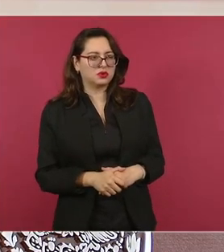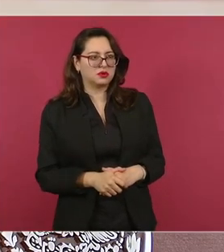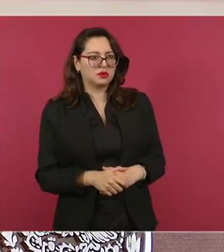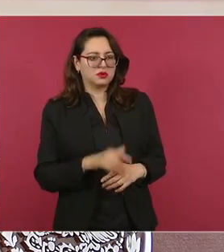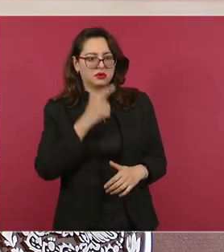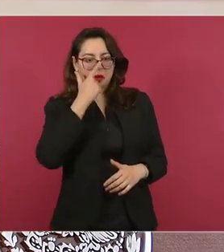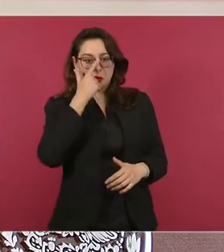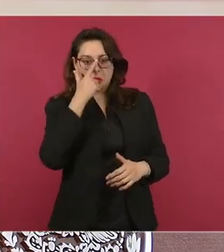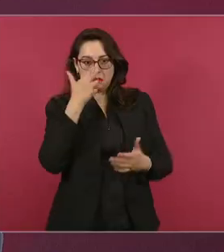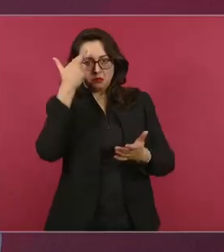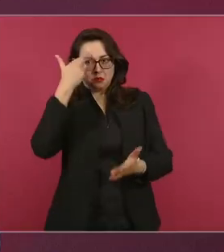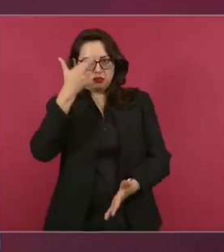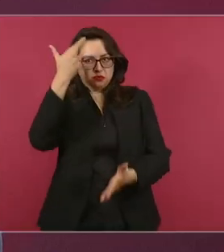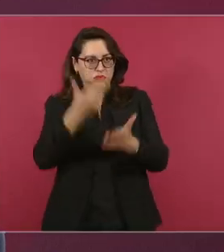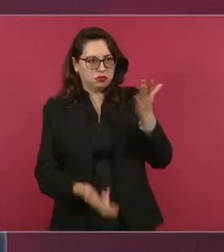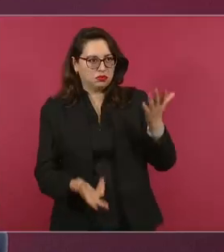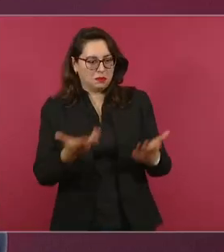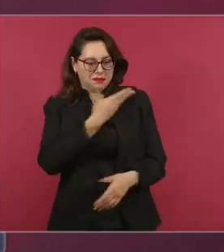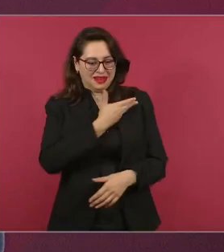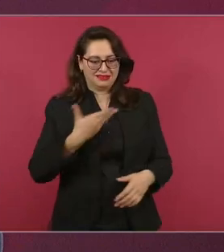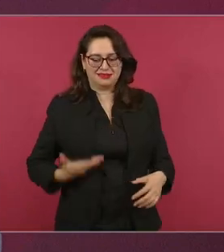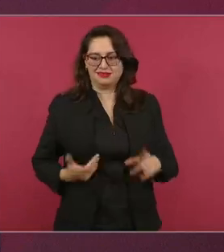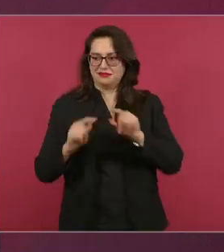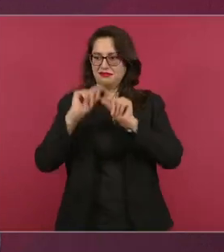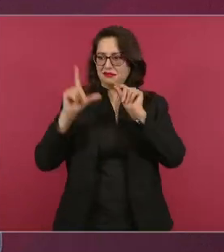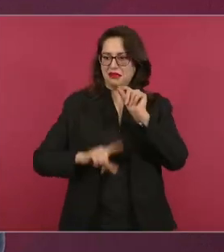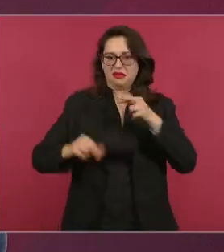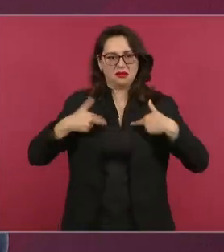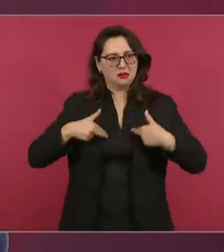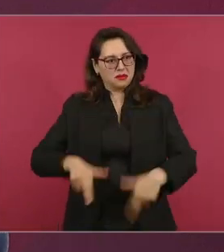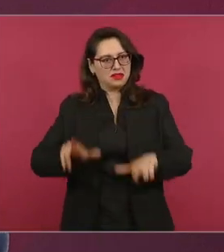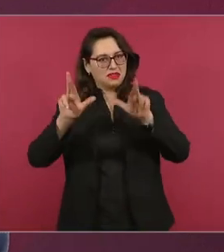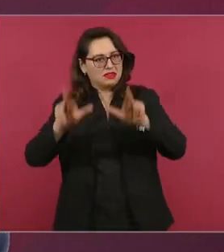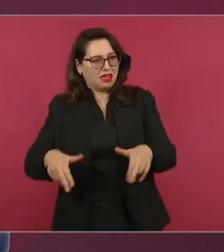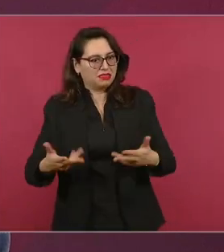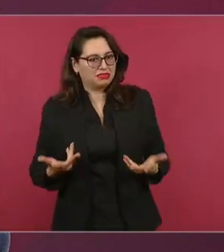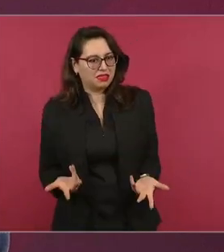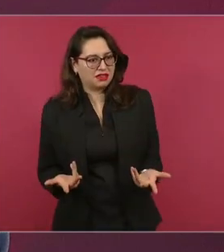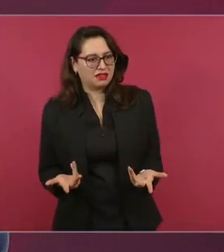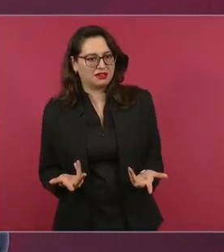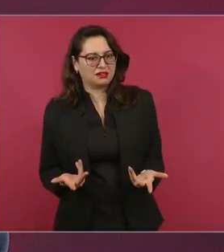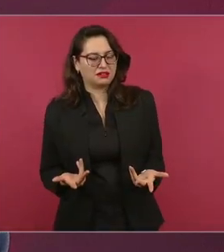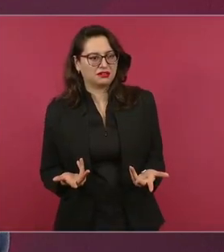y no es el señor, es la investidura presidencial.